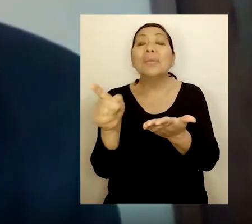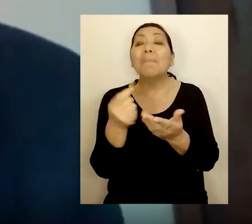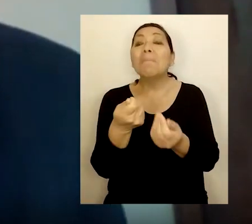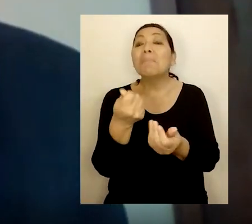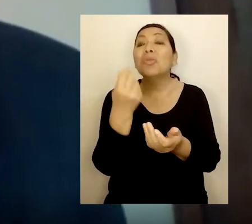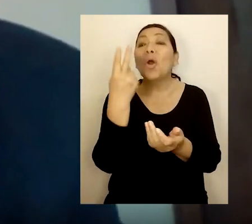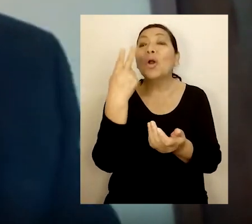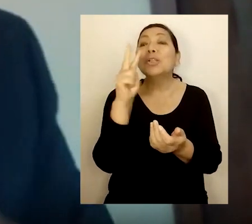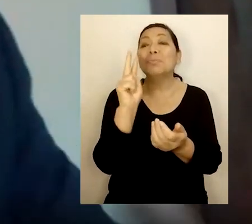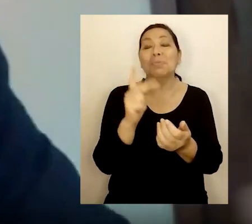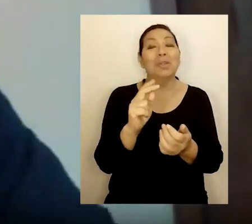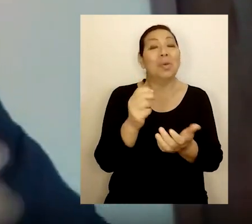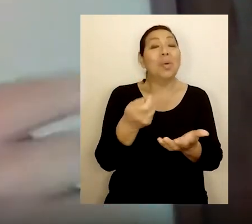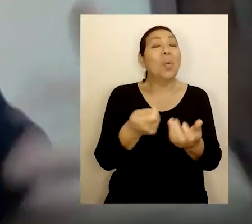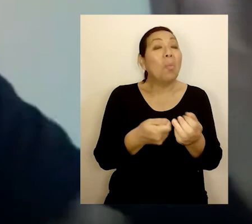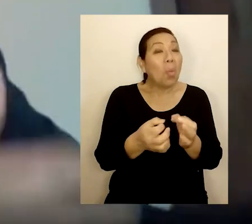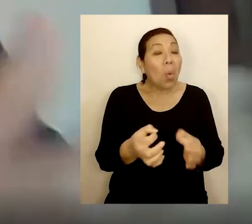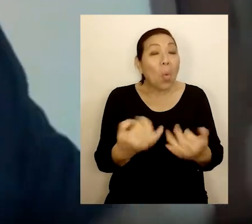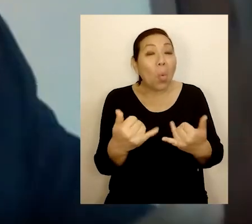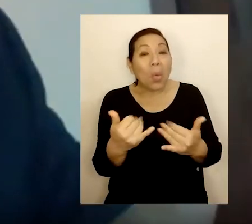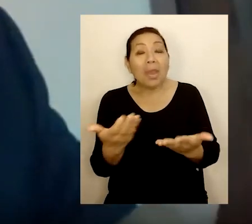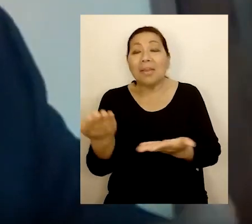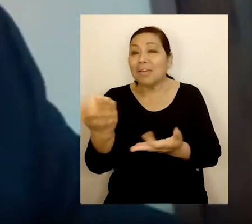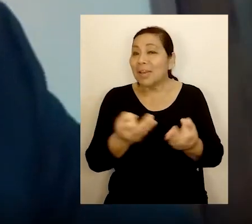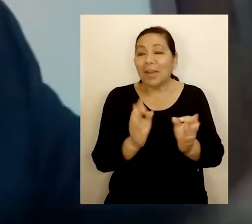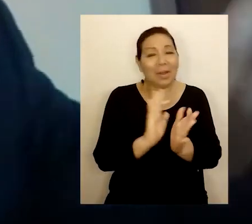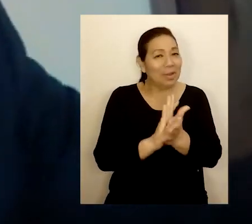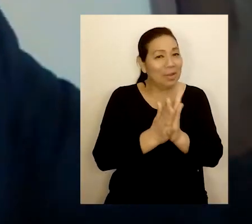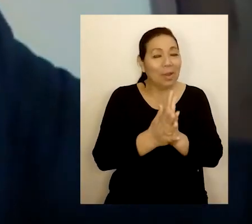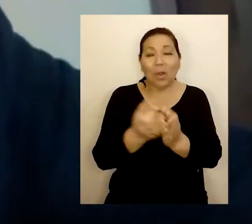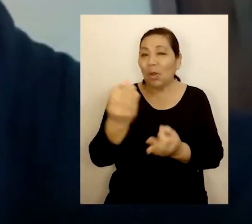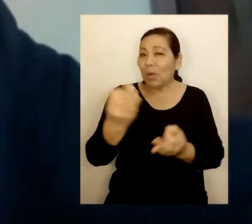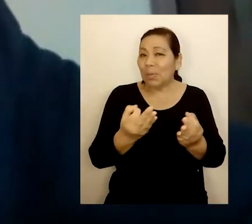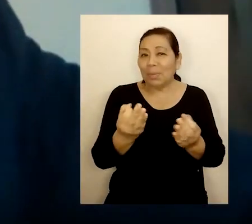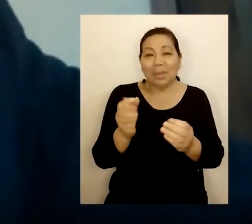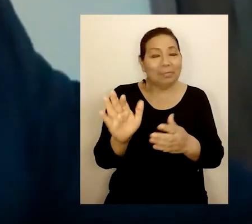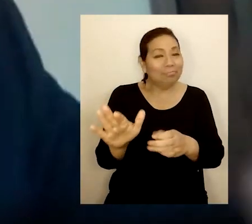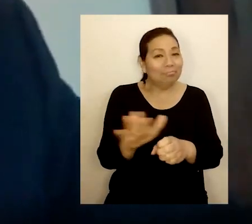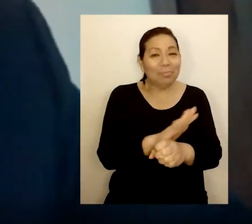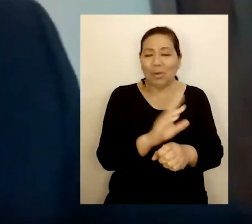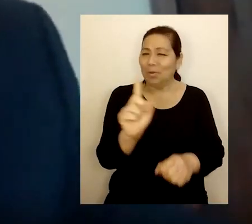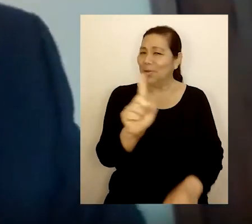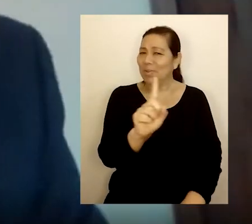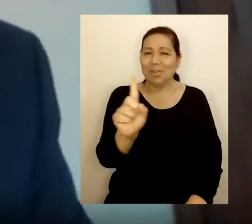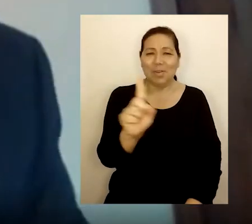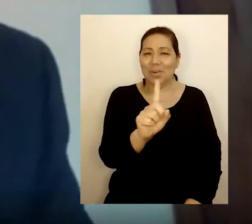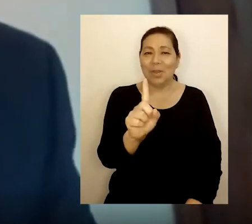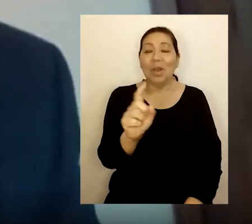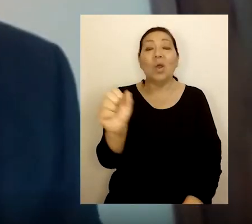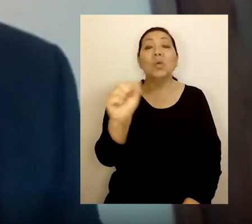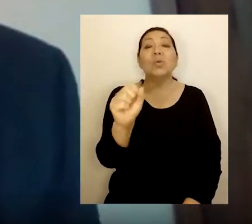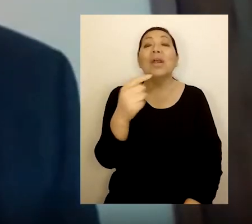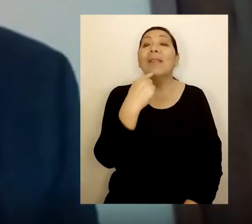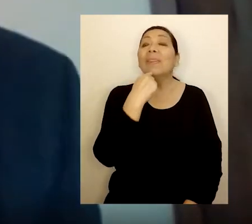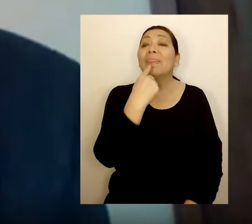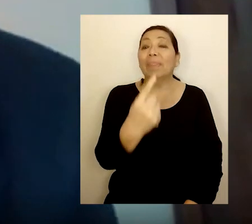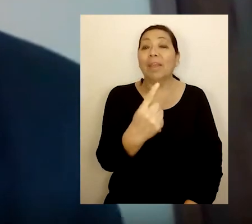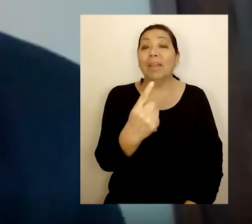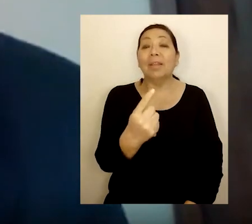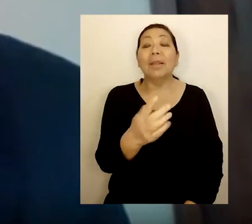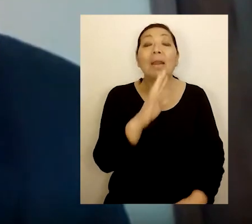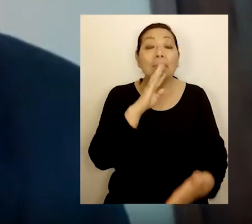salieron esos 2 millones, si fue por juego de cuentas, si la contabilidad es complicada. No, la SUNAT está diciendo,